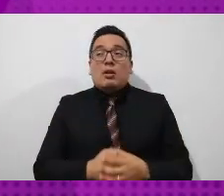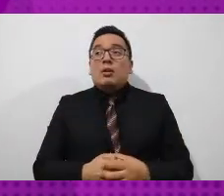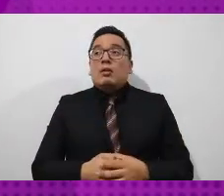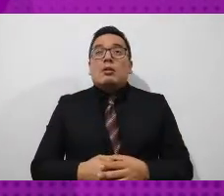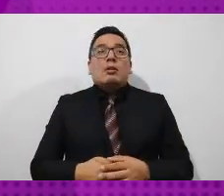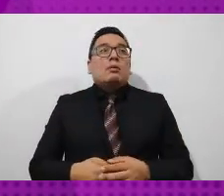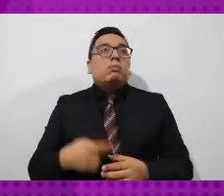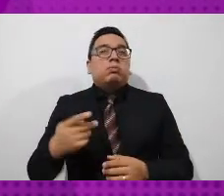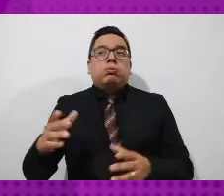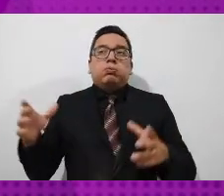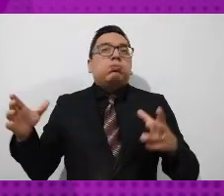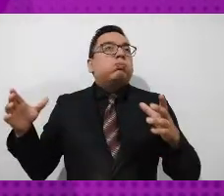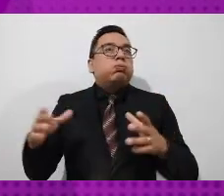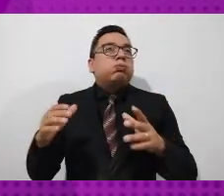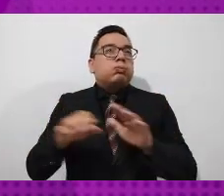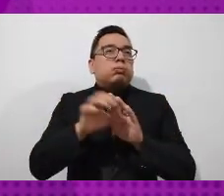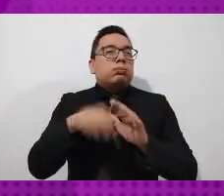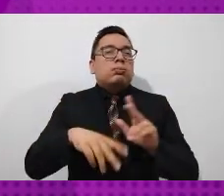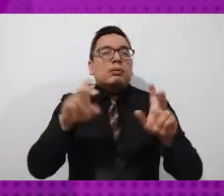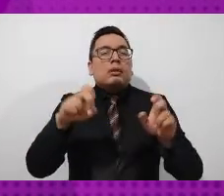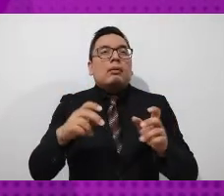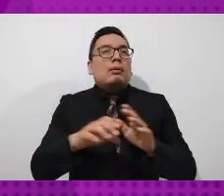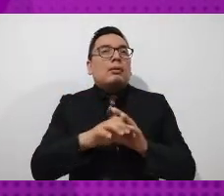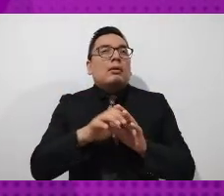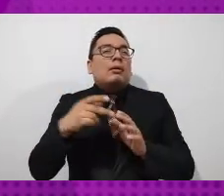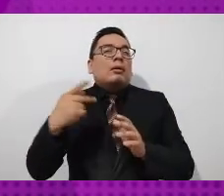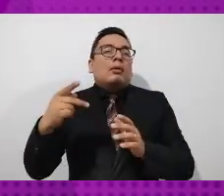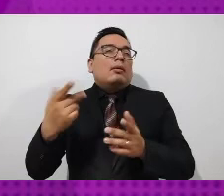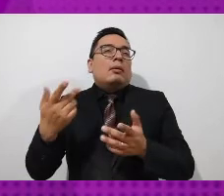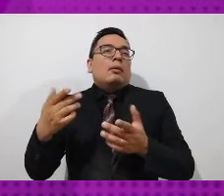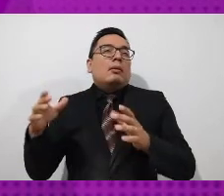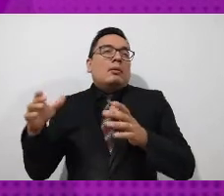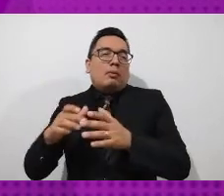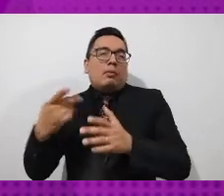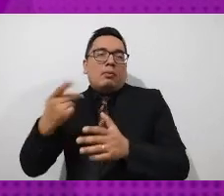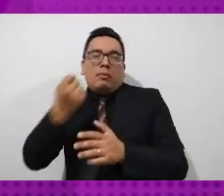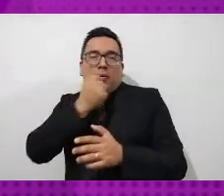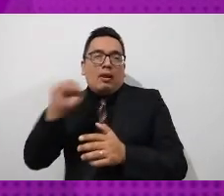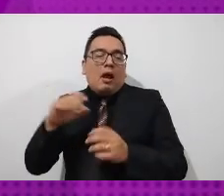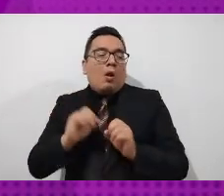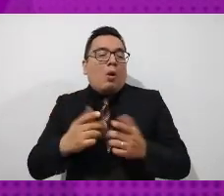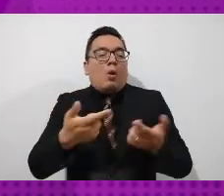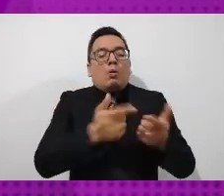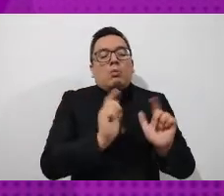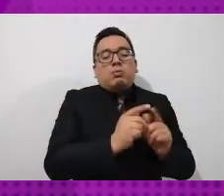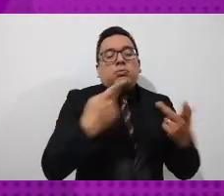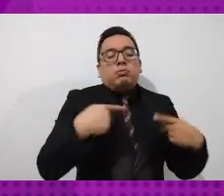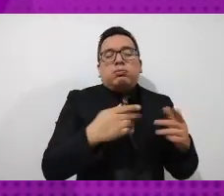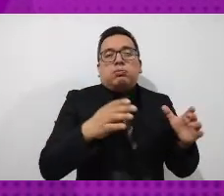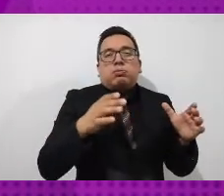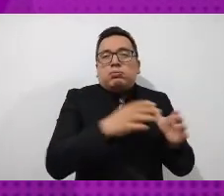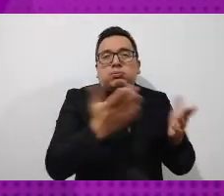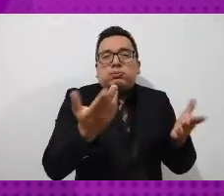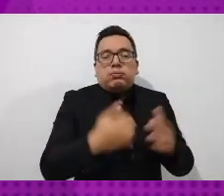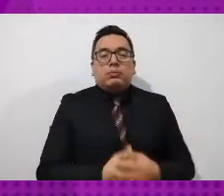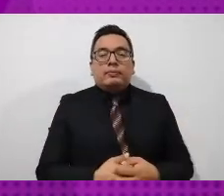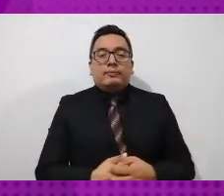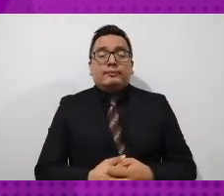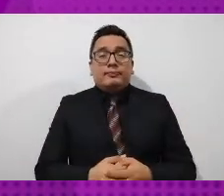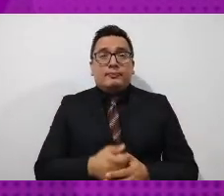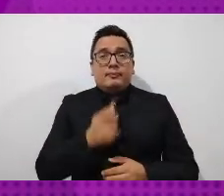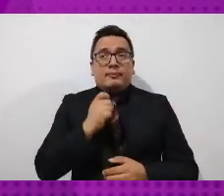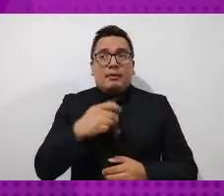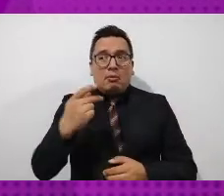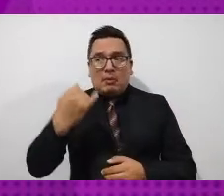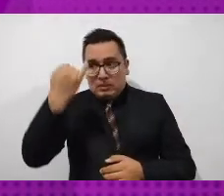presentan porque atañen, por ejemplo, a un colegio de profesionistas, a un colectivo, y bueno, les interesa que